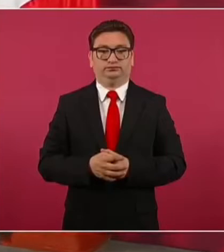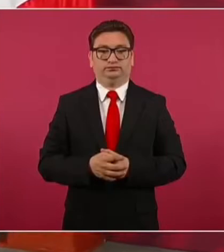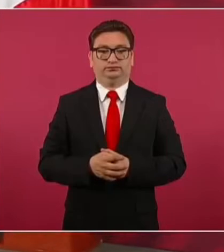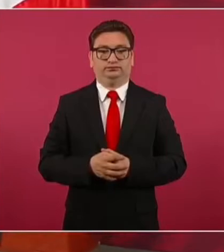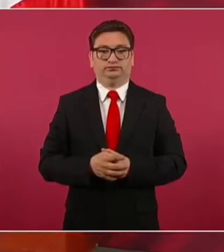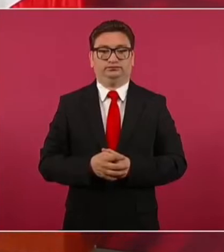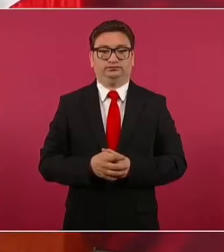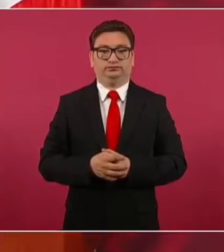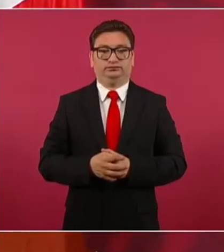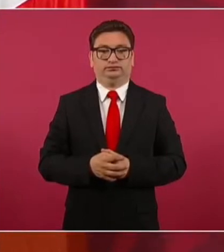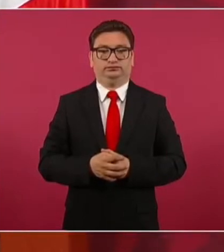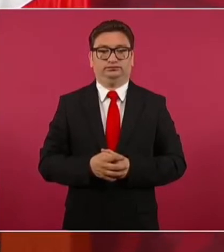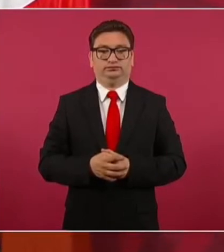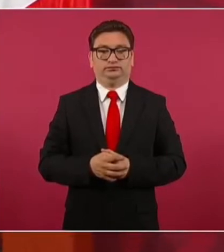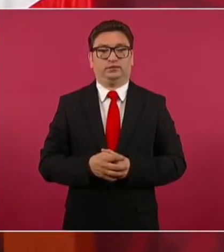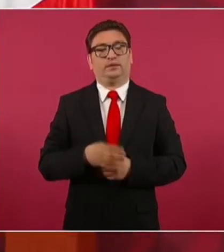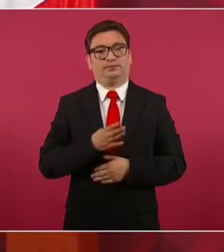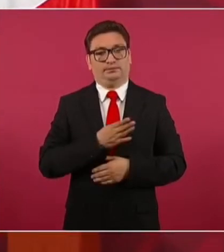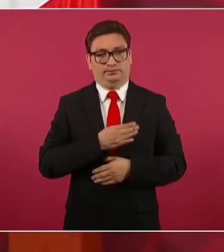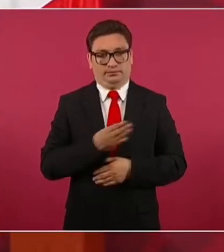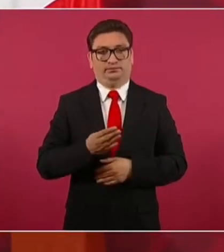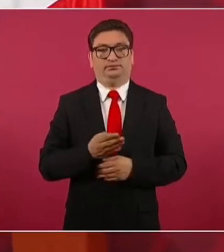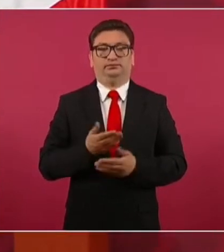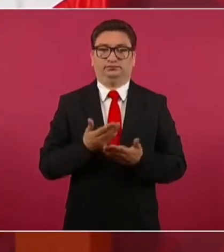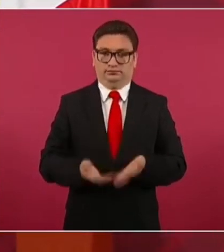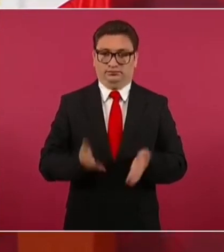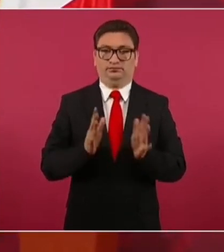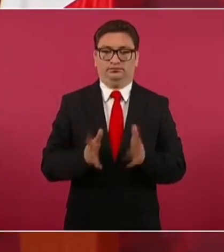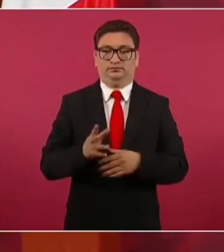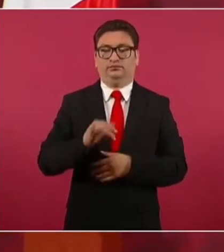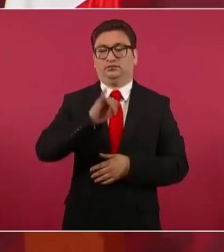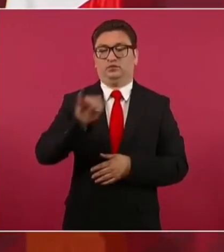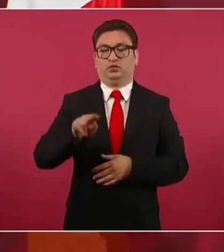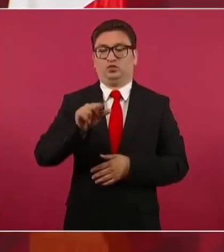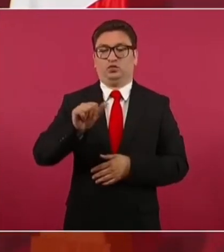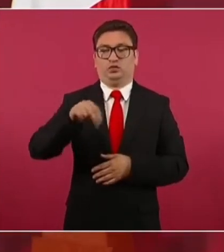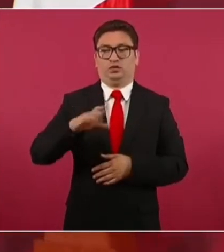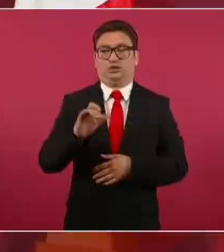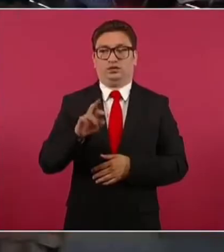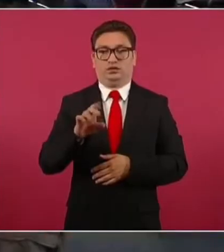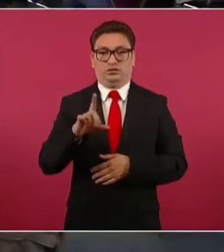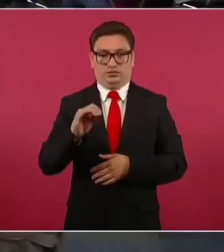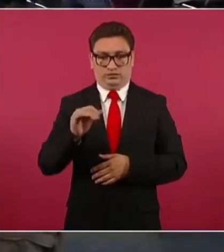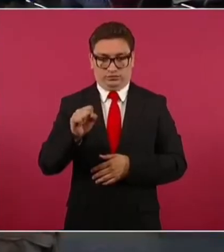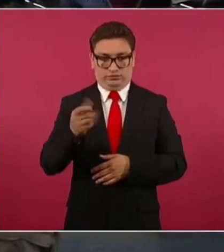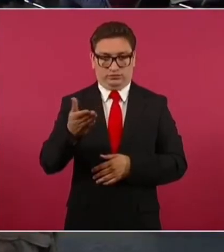Bueno, ahora sí, con Juan Carlos